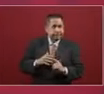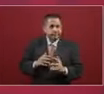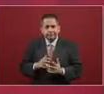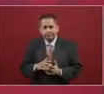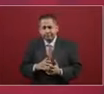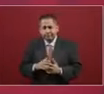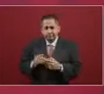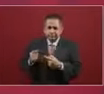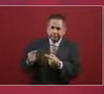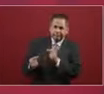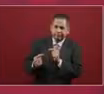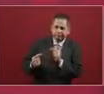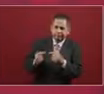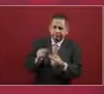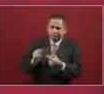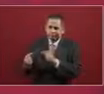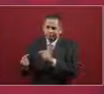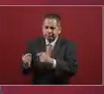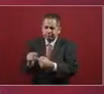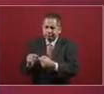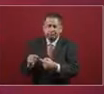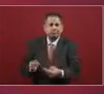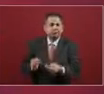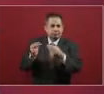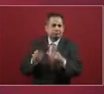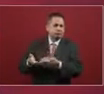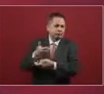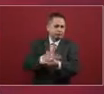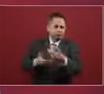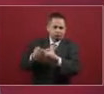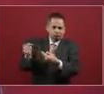de confrontación comercial